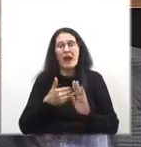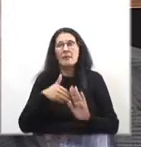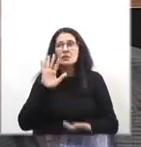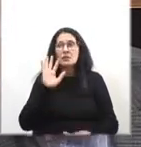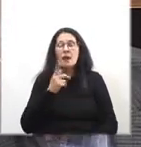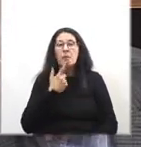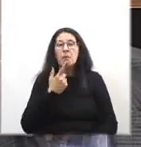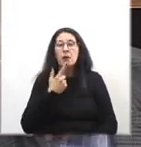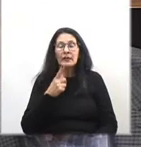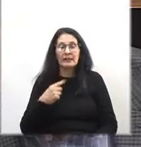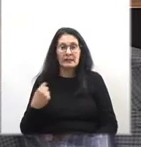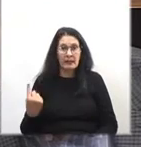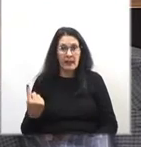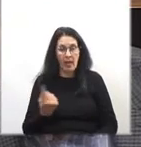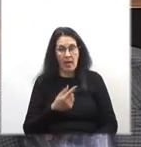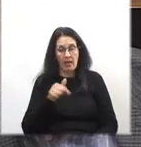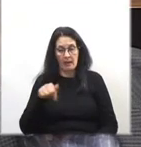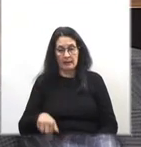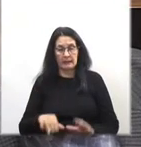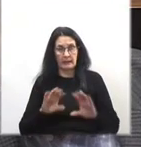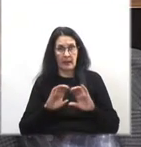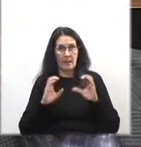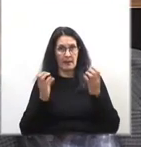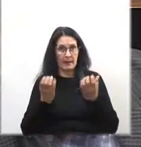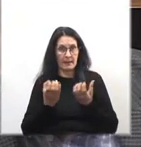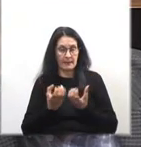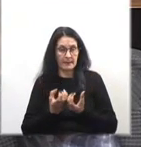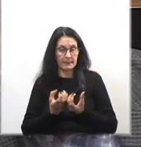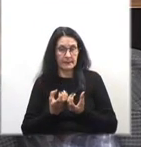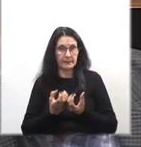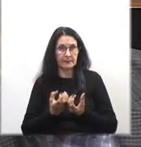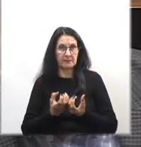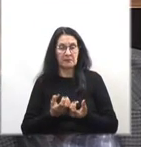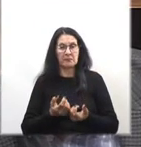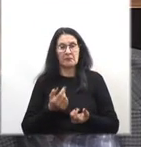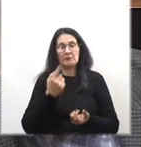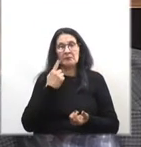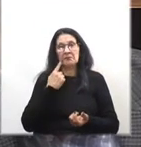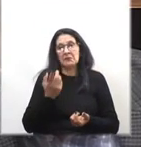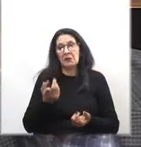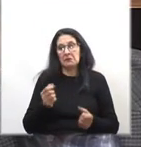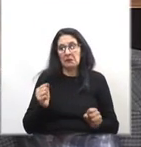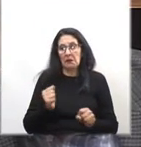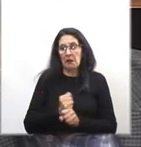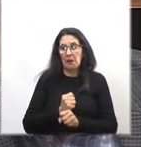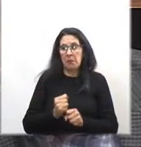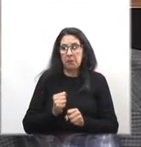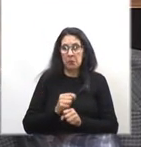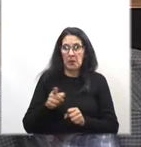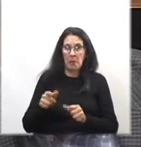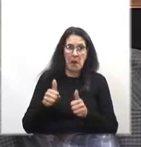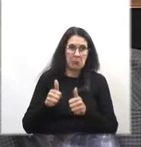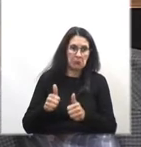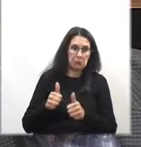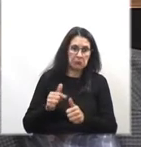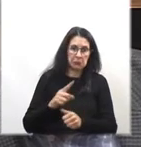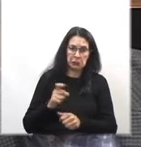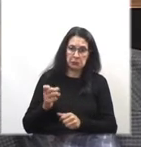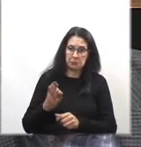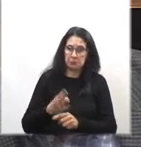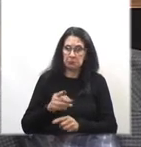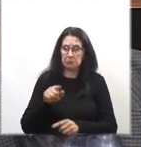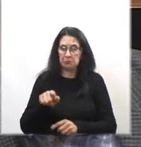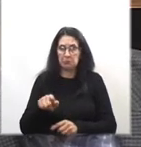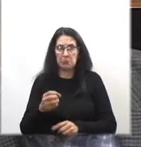políticas en esta Cámara reprueban la gestión del ministro del Interior, tal como